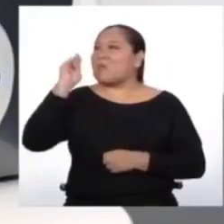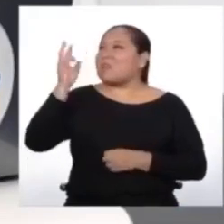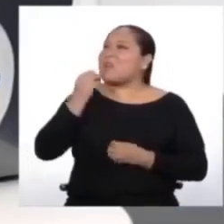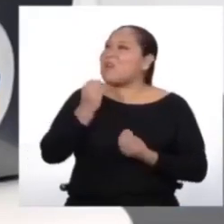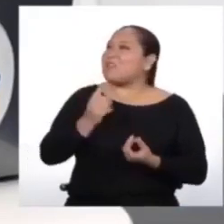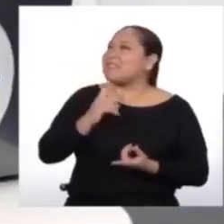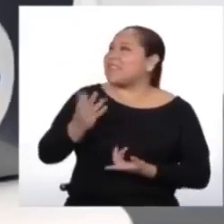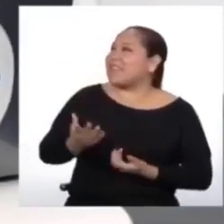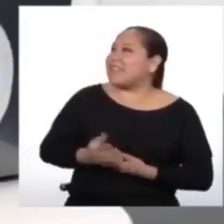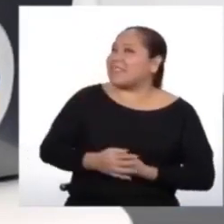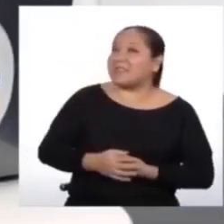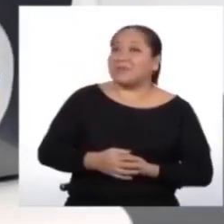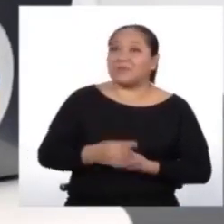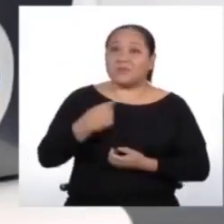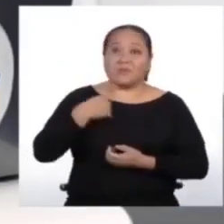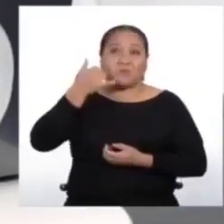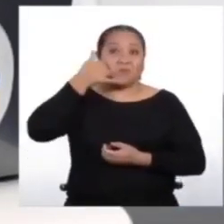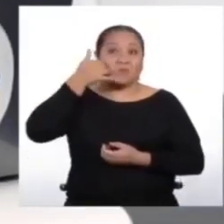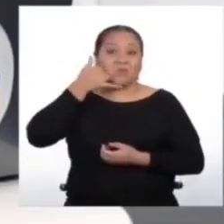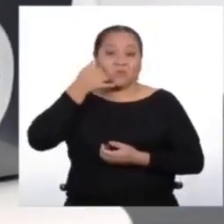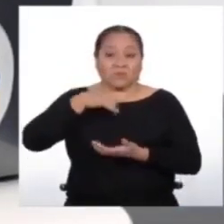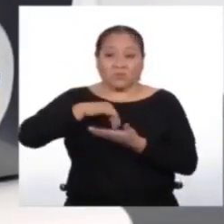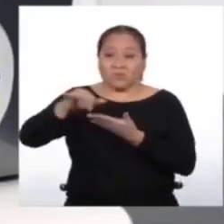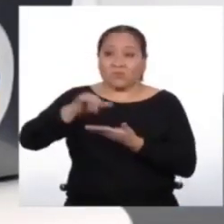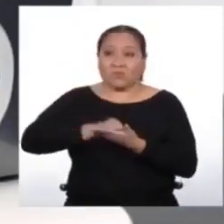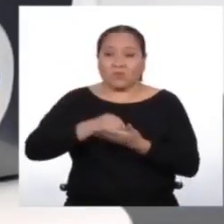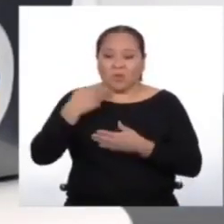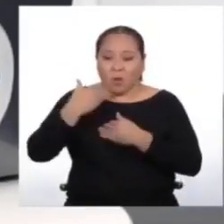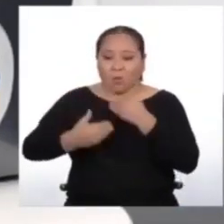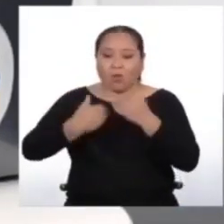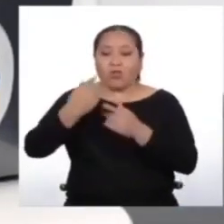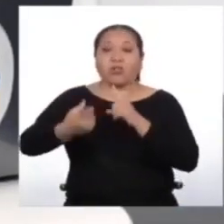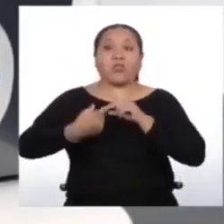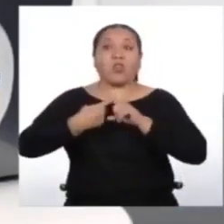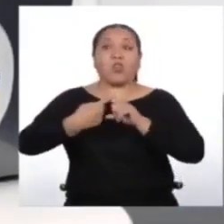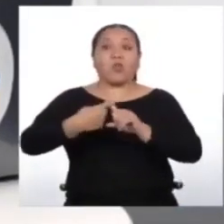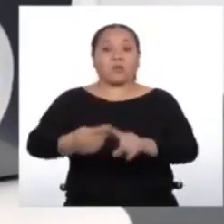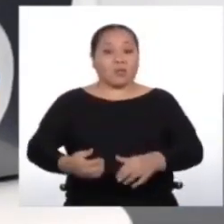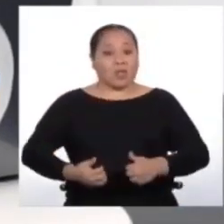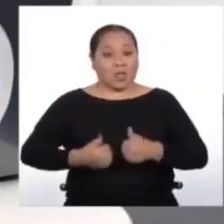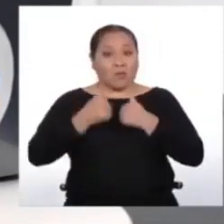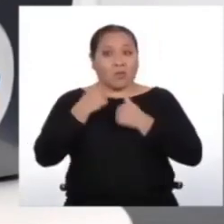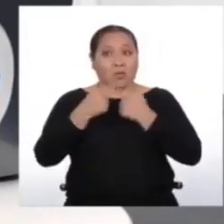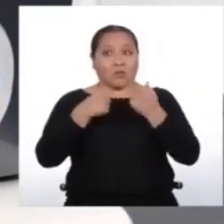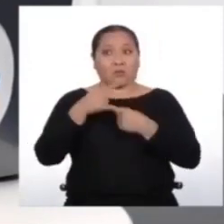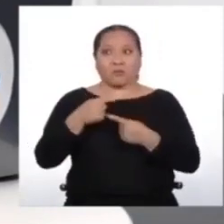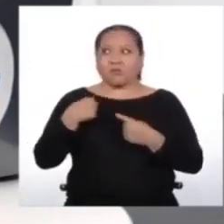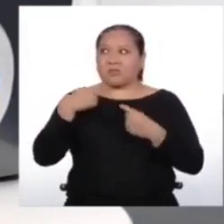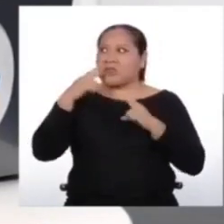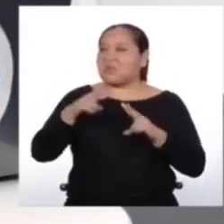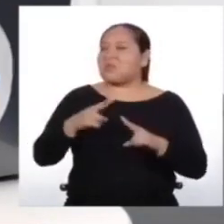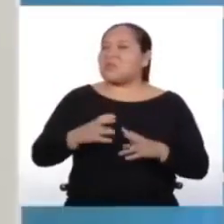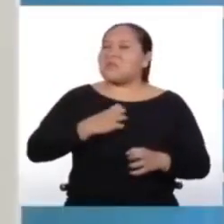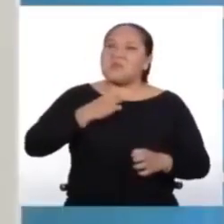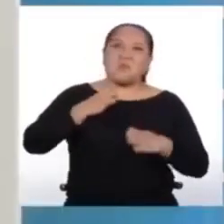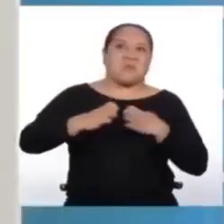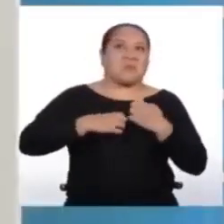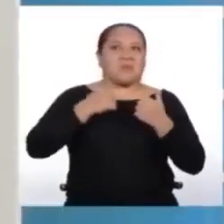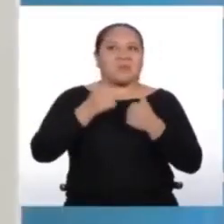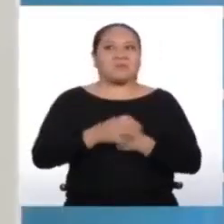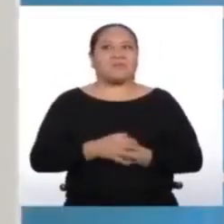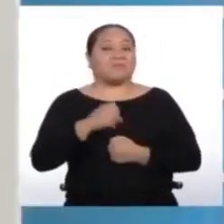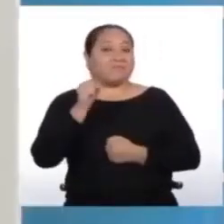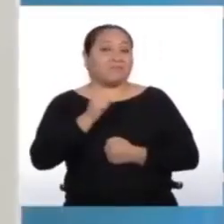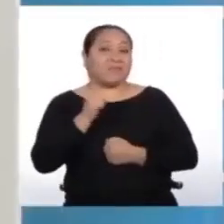¿cómo está? Te llamo porque he estado aplicando las progresiones geométricas a la vida real y la verdad es que me he emocionado mucho. Sí,